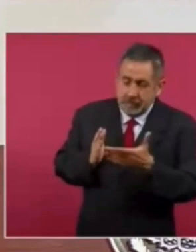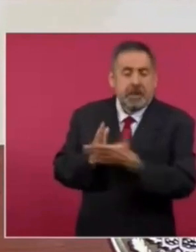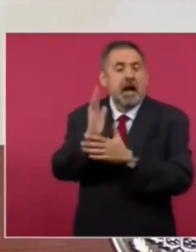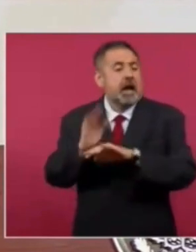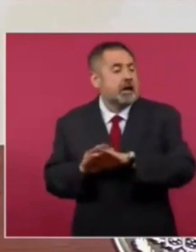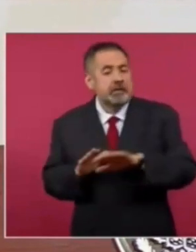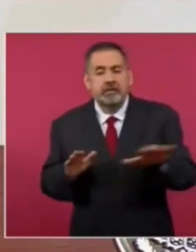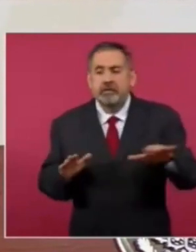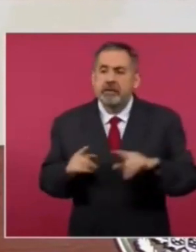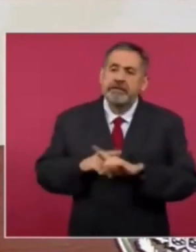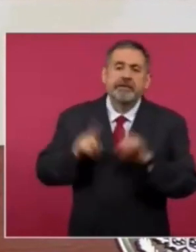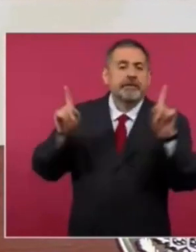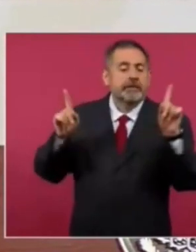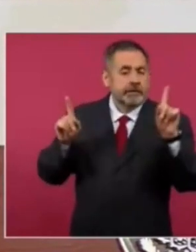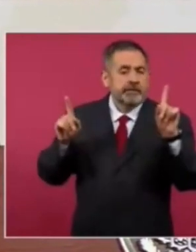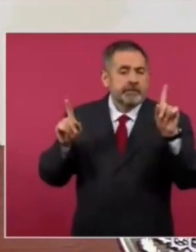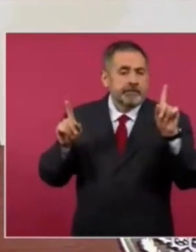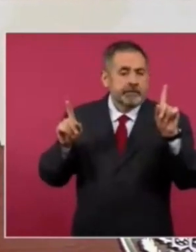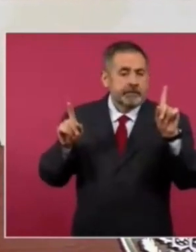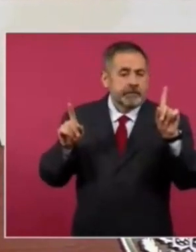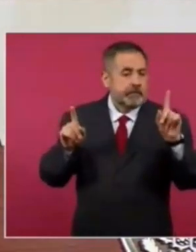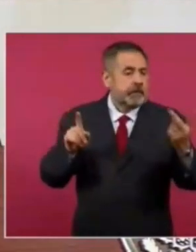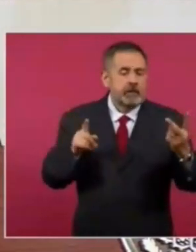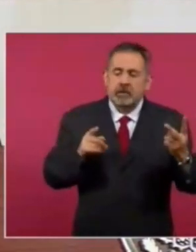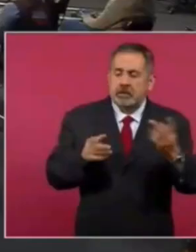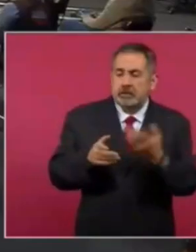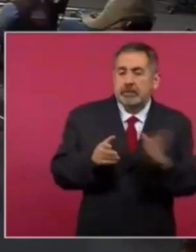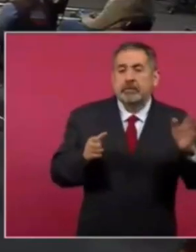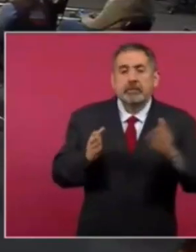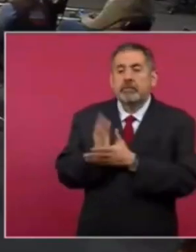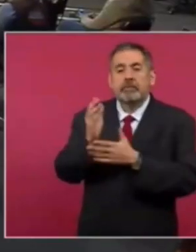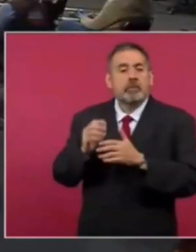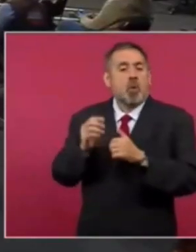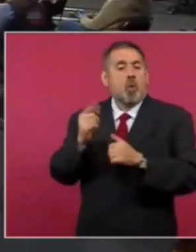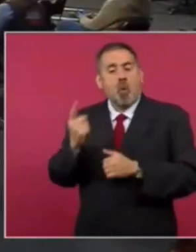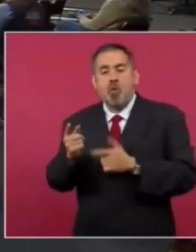romper ese bipartidismo.